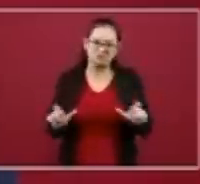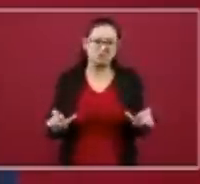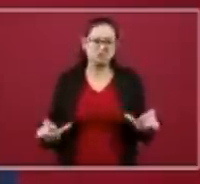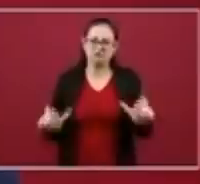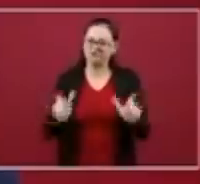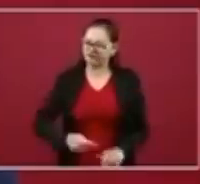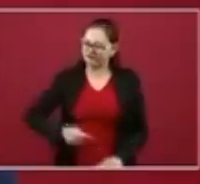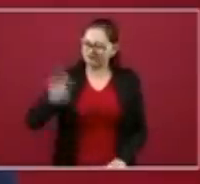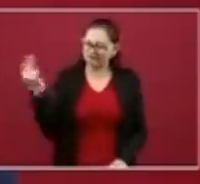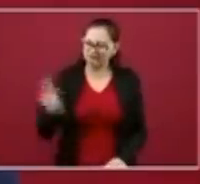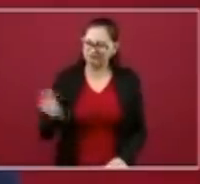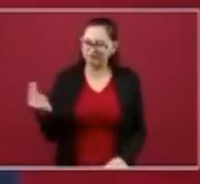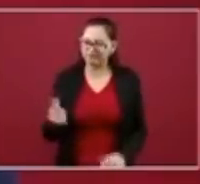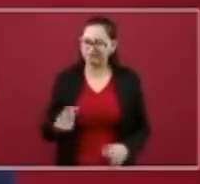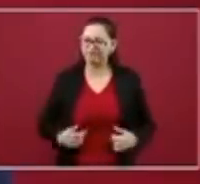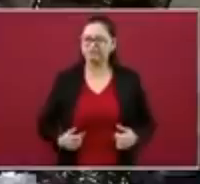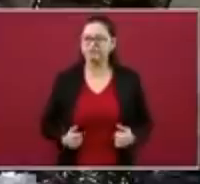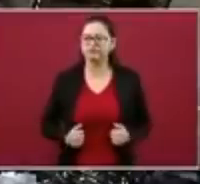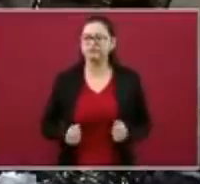necesitamos.